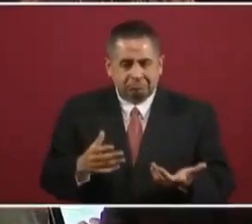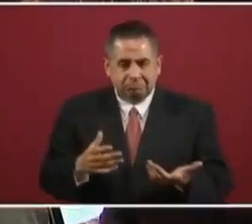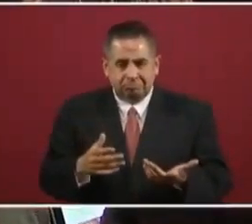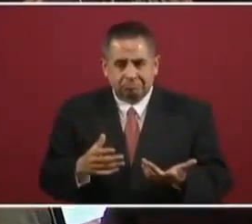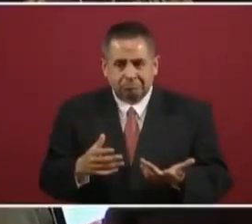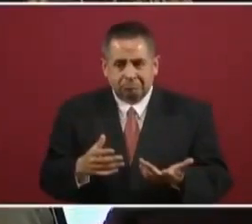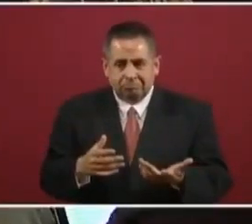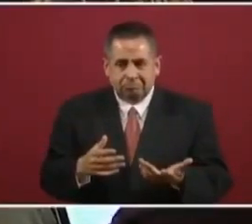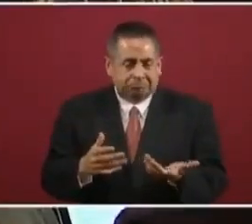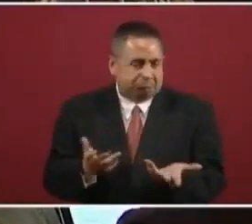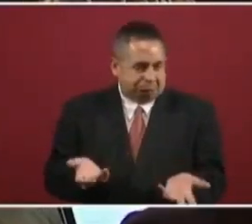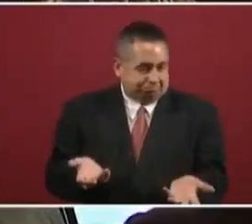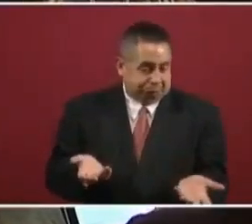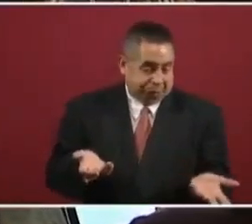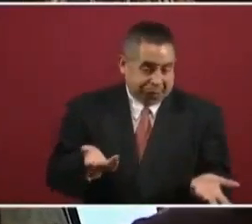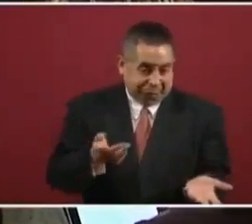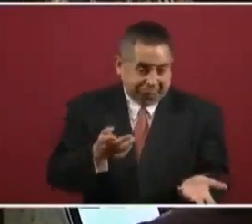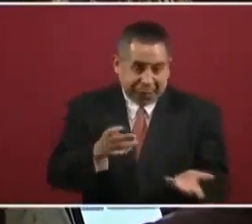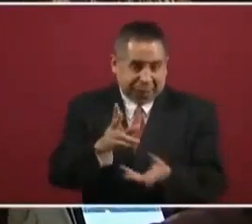pues no